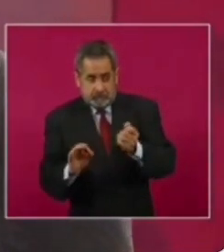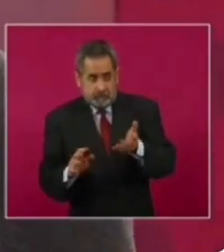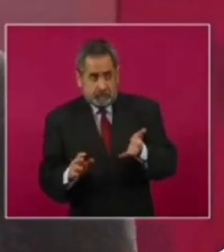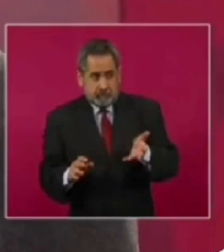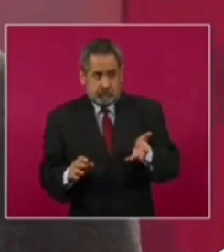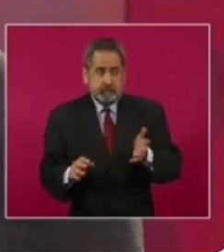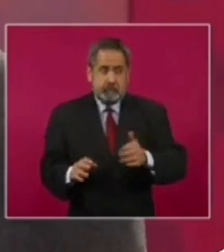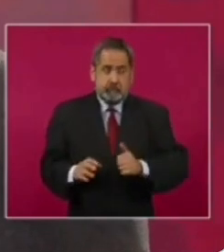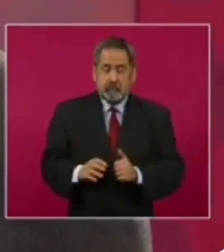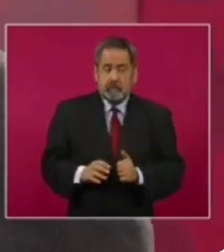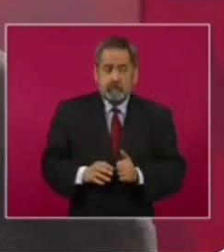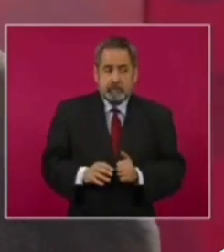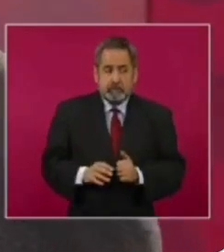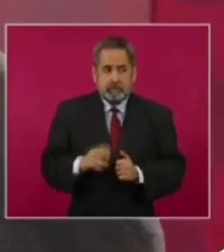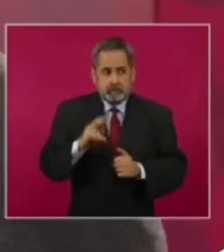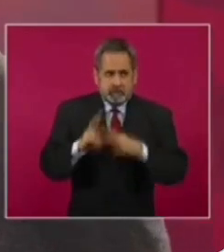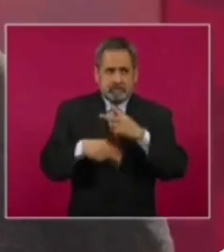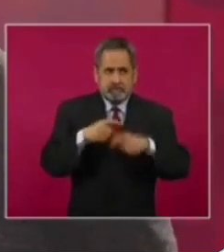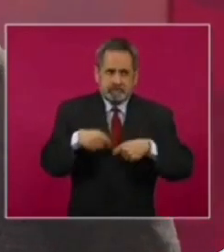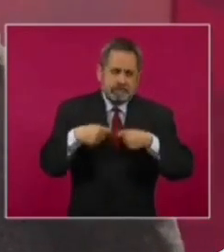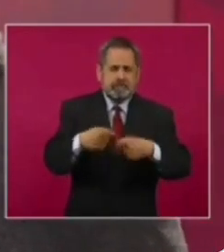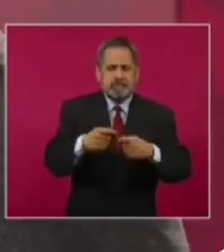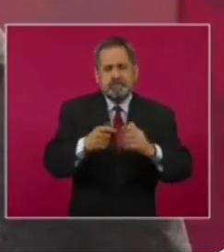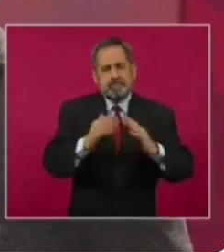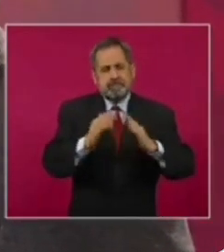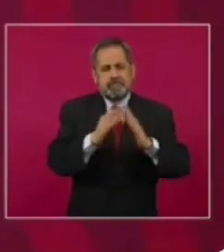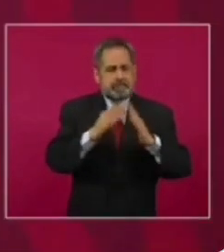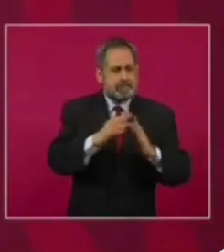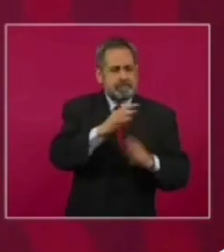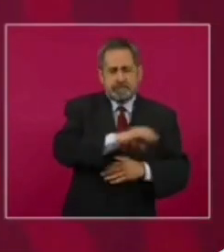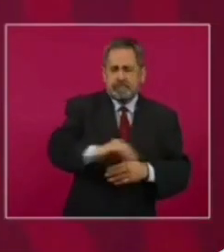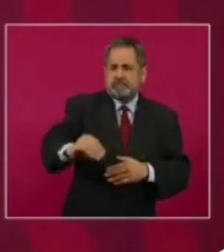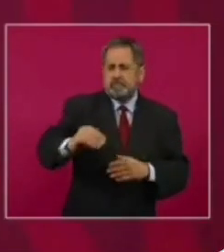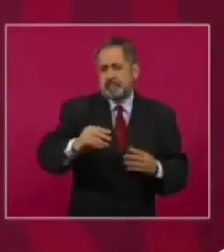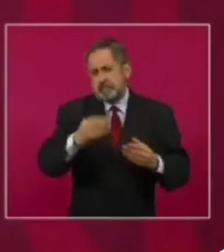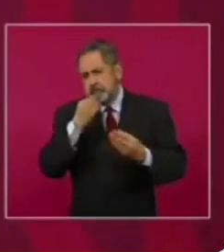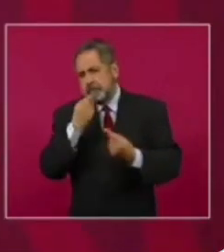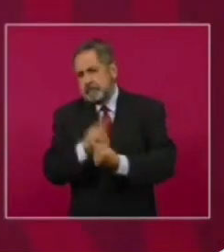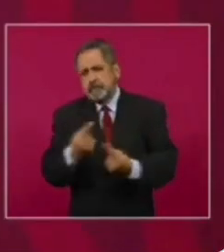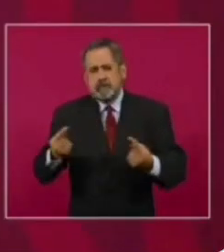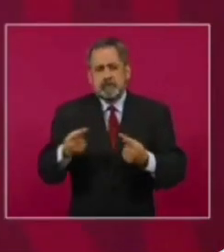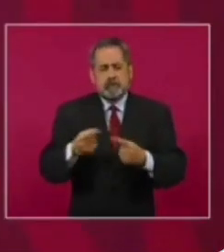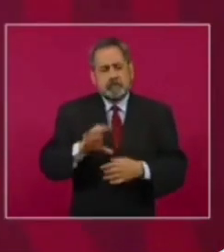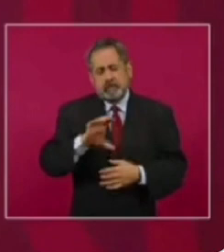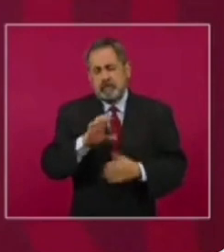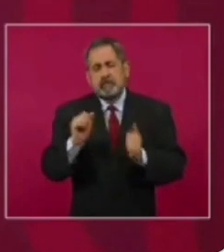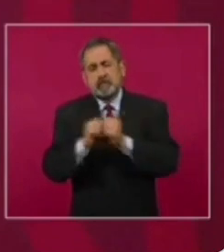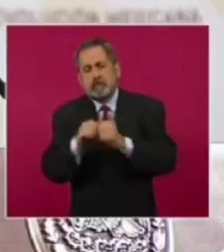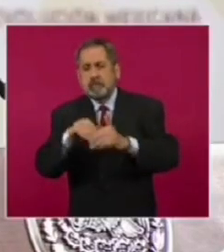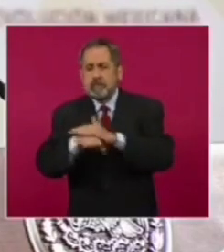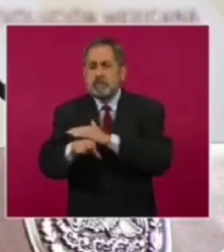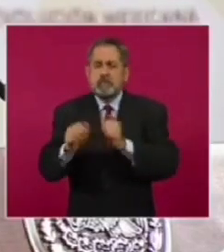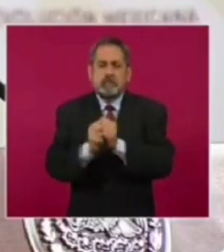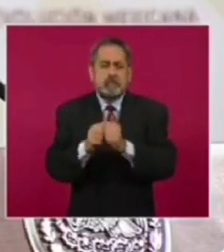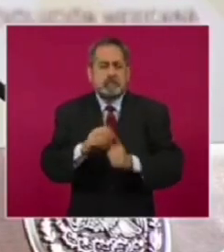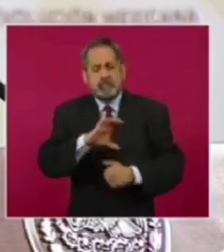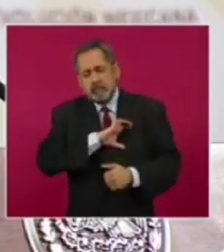el que tengan su hogar las niñas, los niños, y que los quieran mucho.